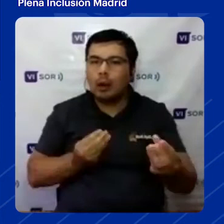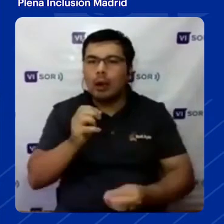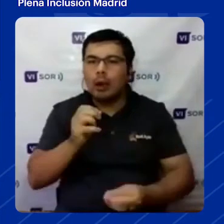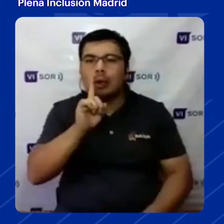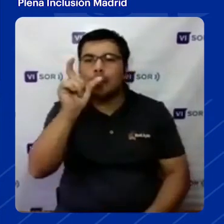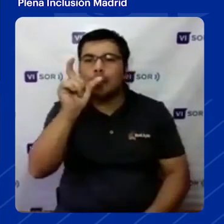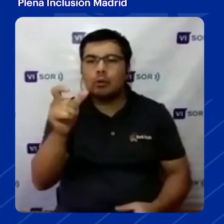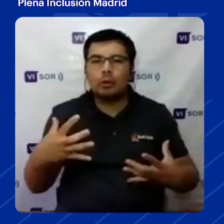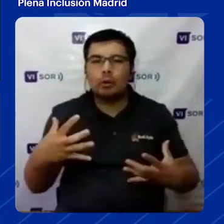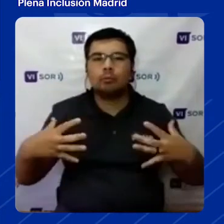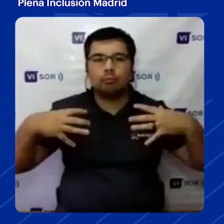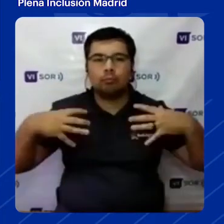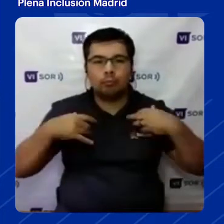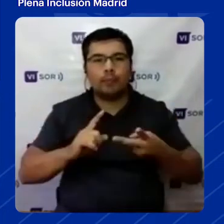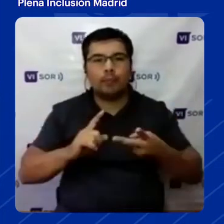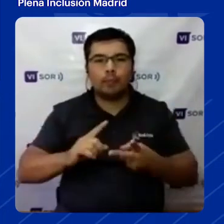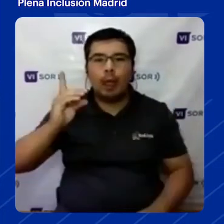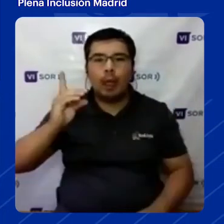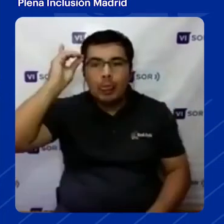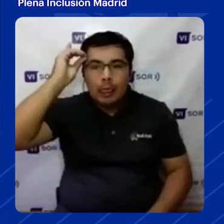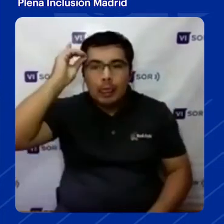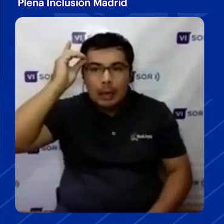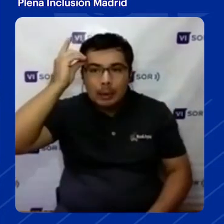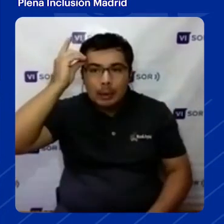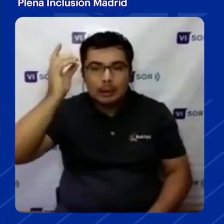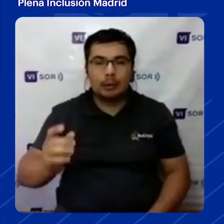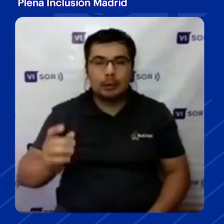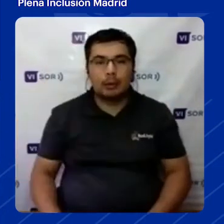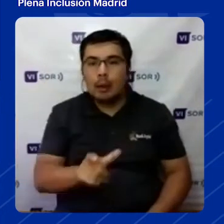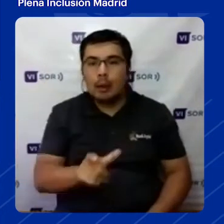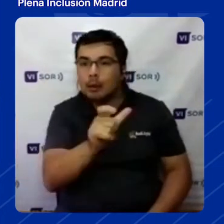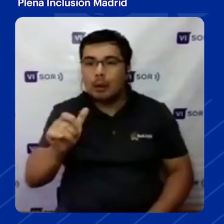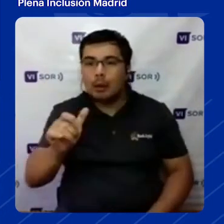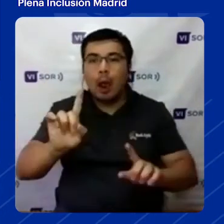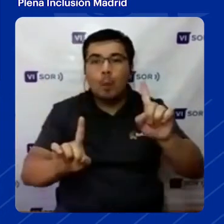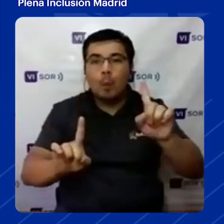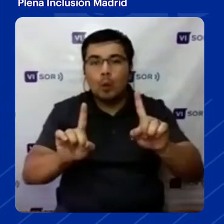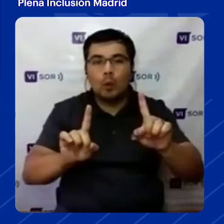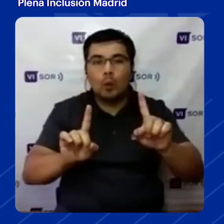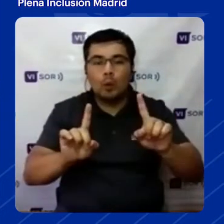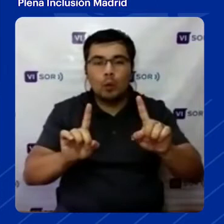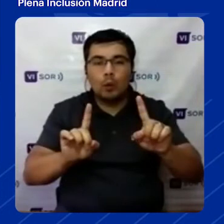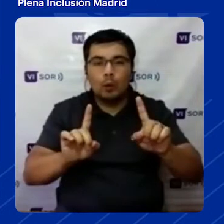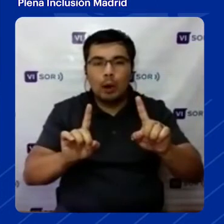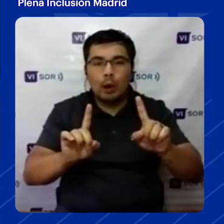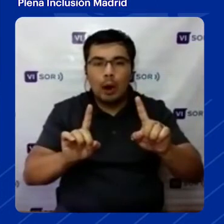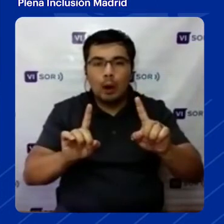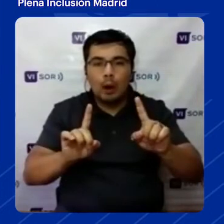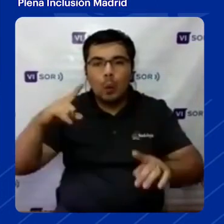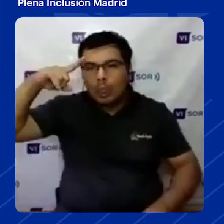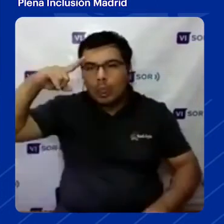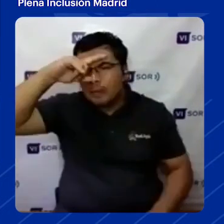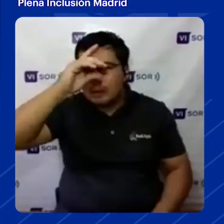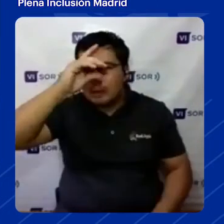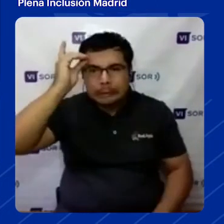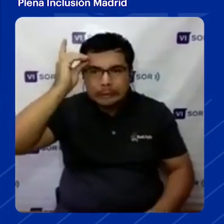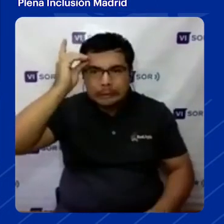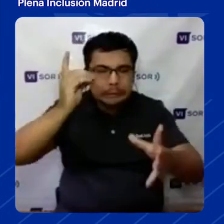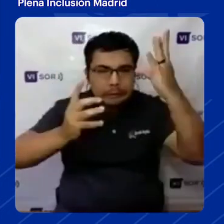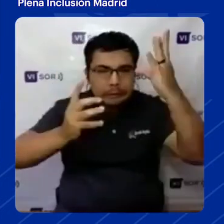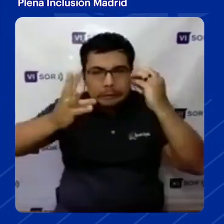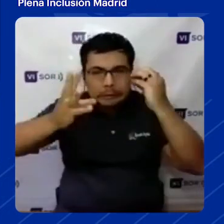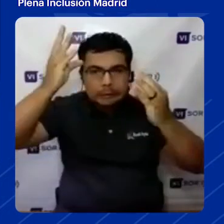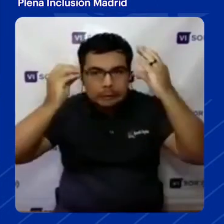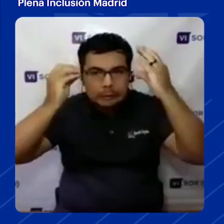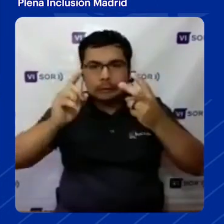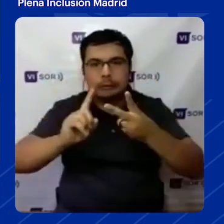Discapacidad intelectual. Personas que tienen algún tipo de trastorno relacionado con el aprendizaje o con el lenguaje. Piensen en dislexia, en trastornos